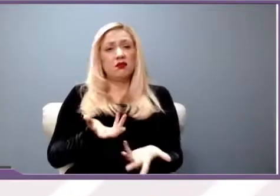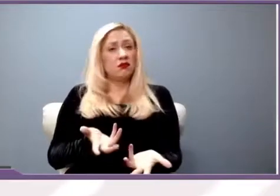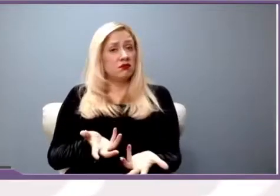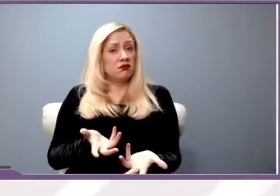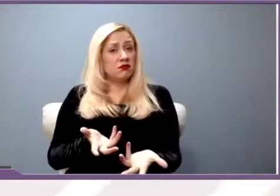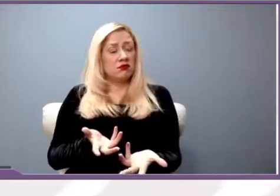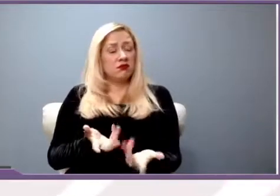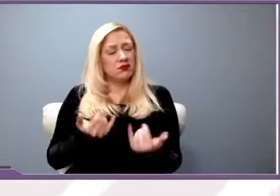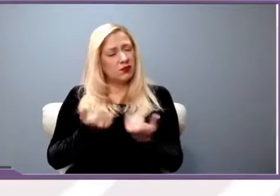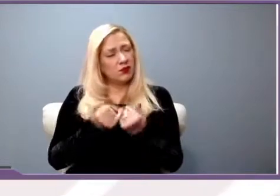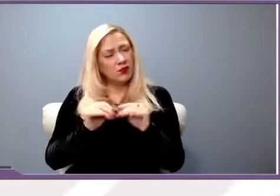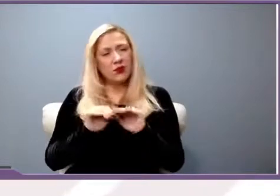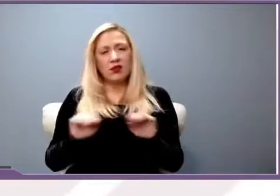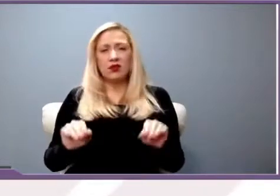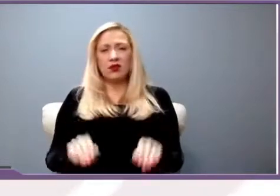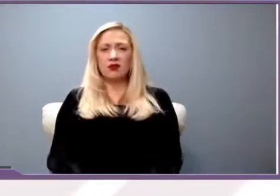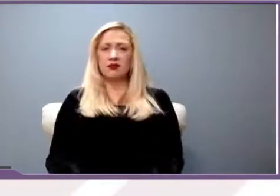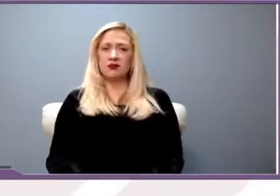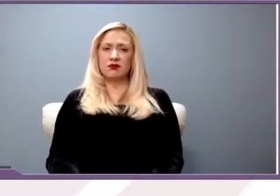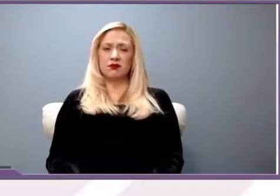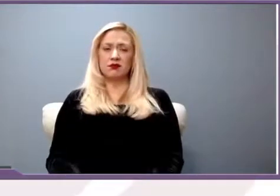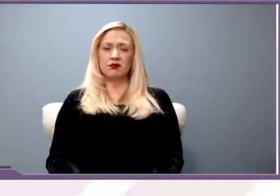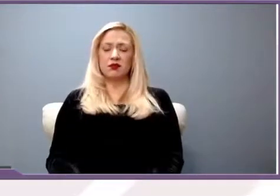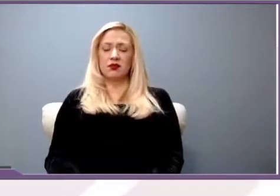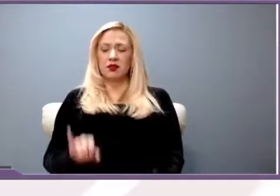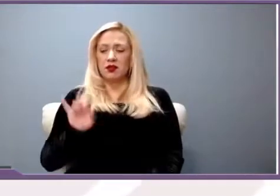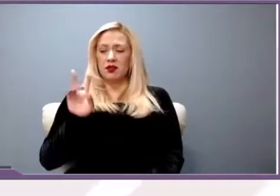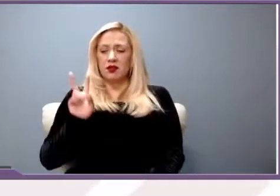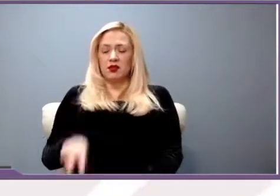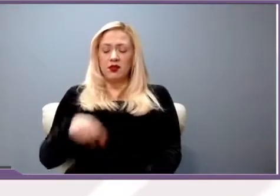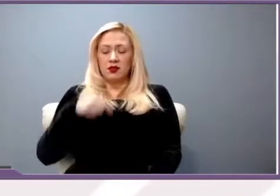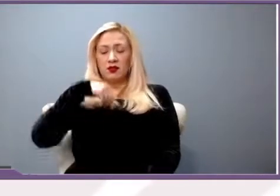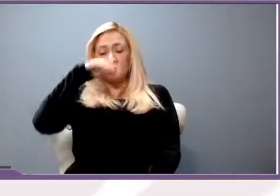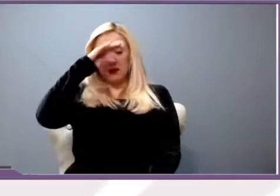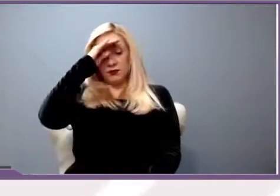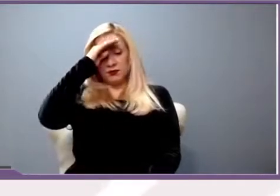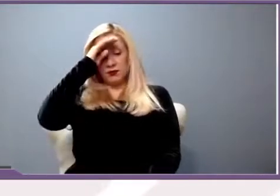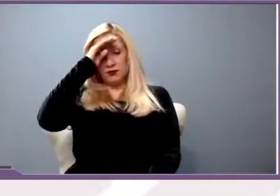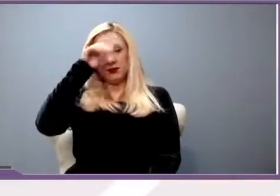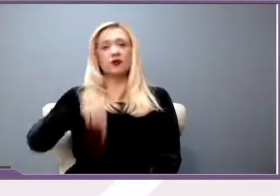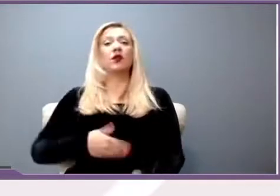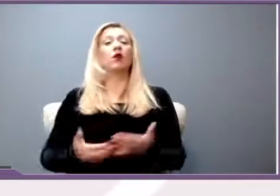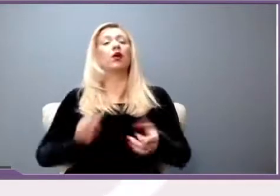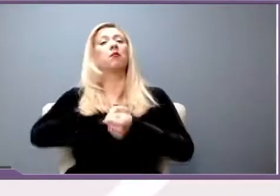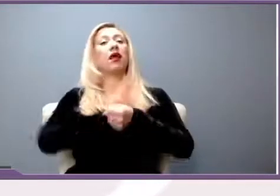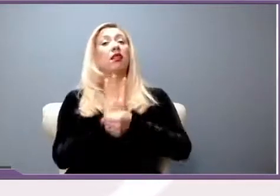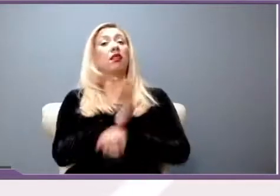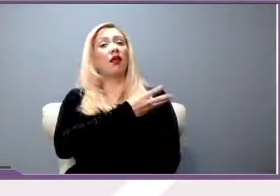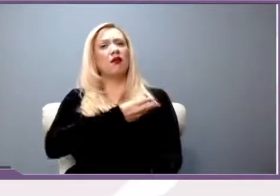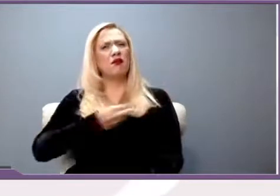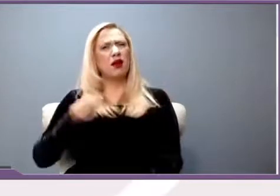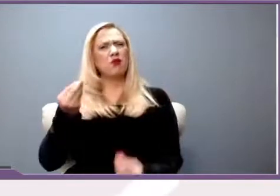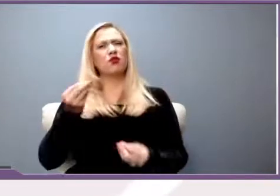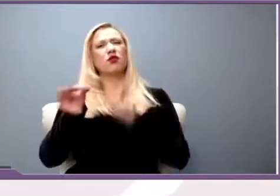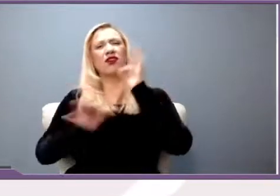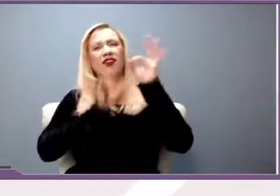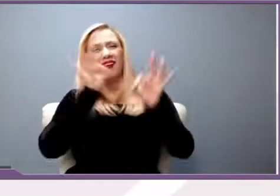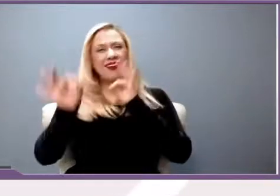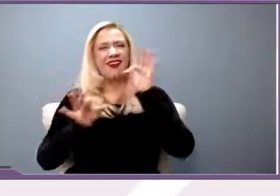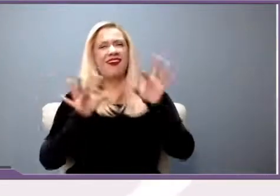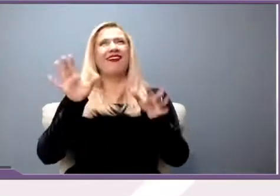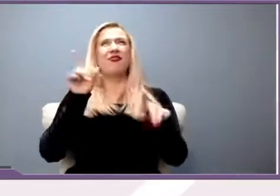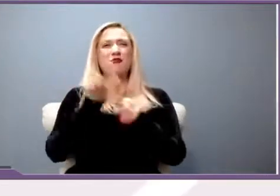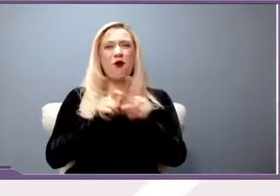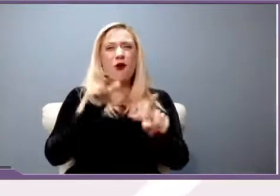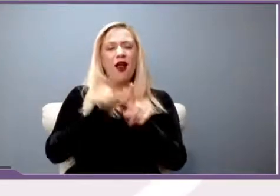Muchísimas gracias, Ale. Aquí me haces pensar justo en lo que ha sucedido durante la pandemia, la serie de memes, GIF e imágenes de que